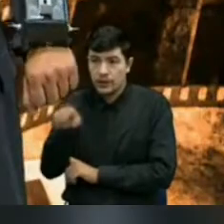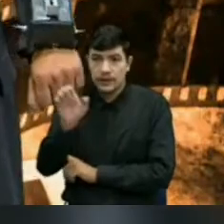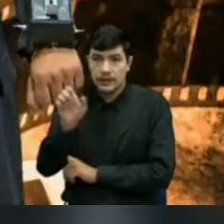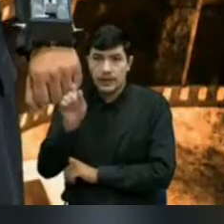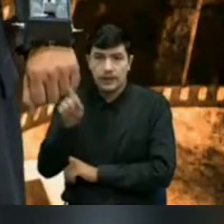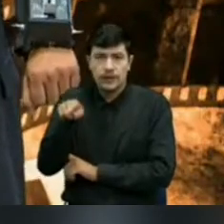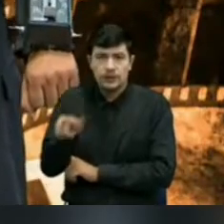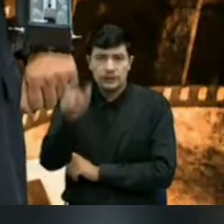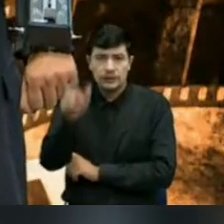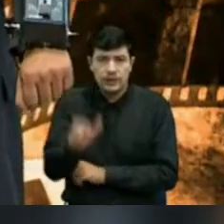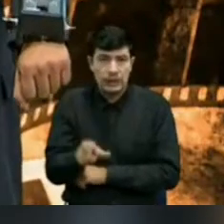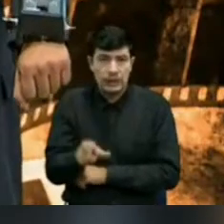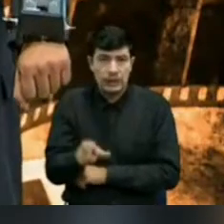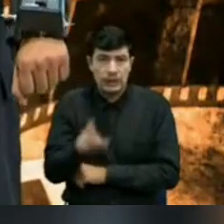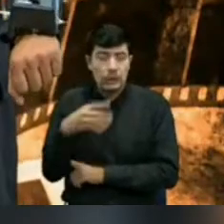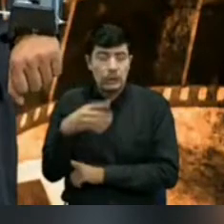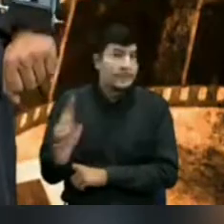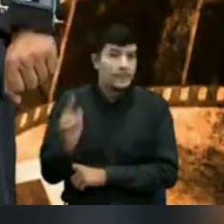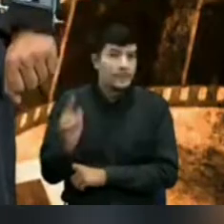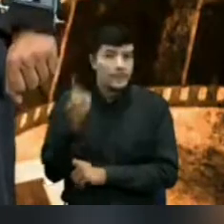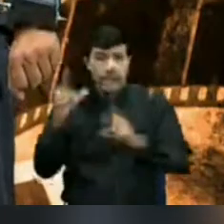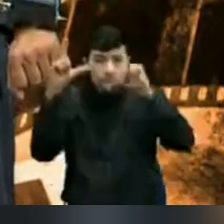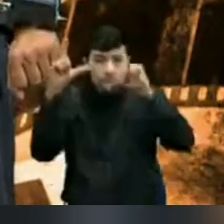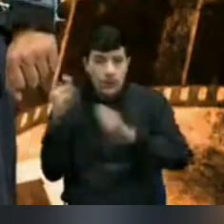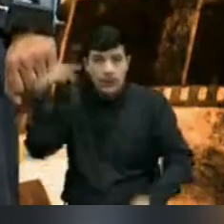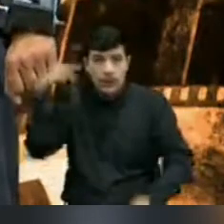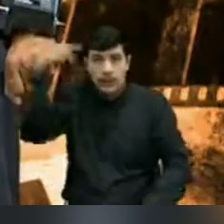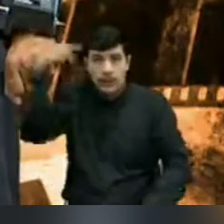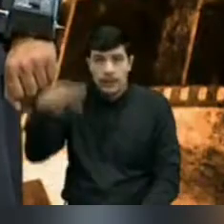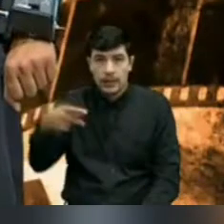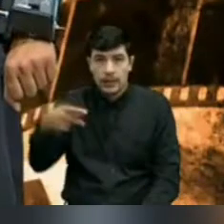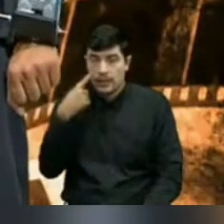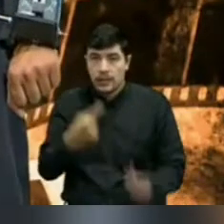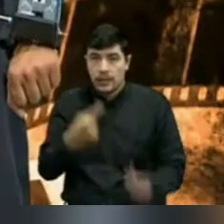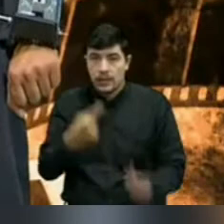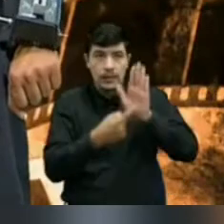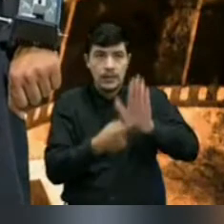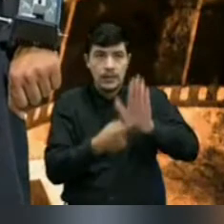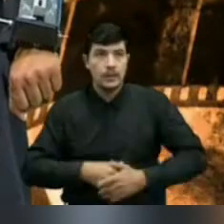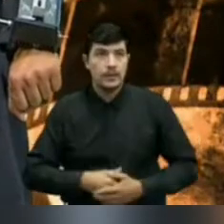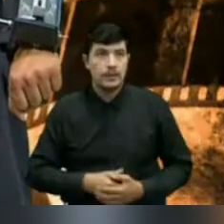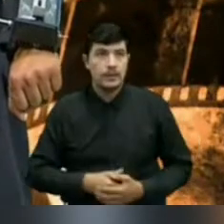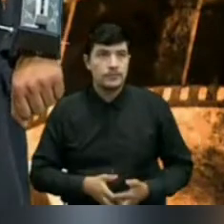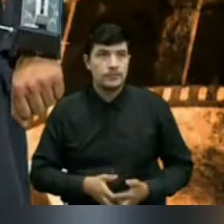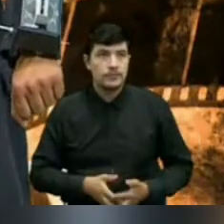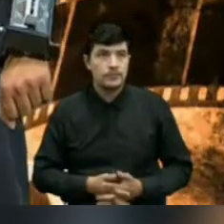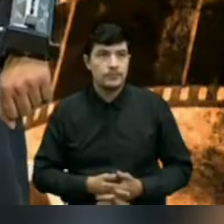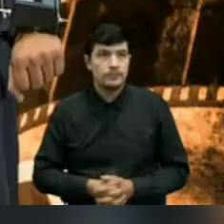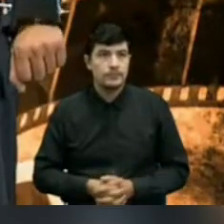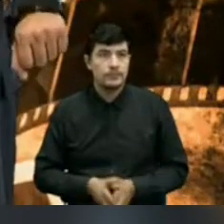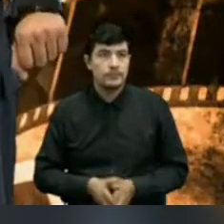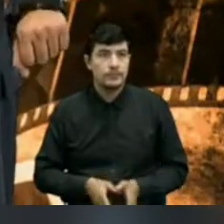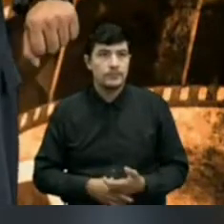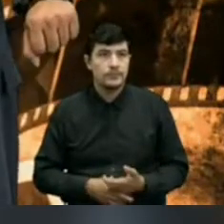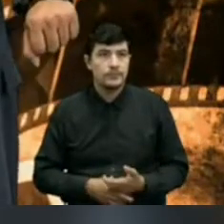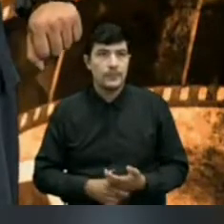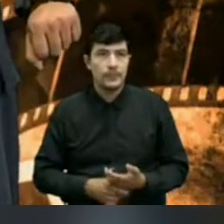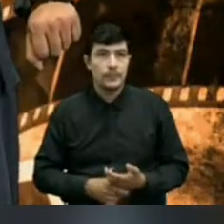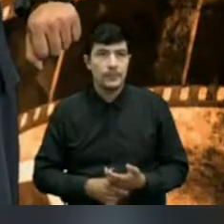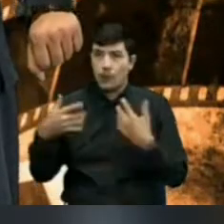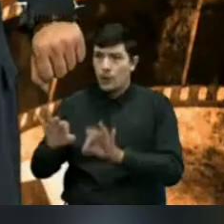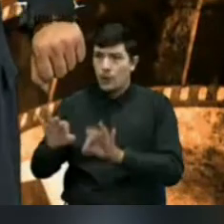de la historia, llamada Punto de Vista desde la Ventana de la Graz. ¡Qué maravillosa